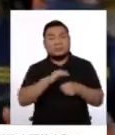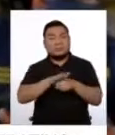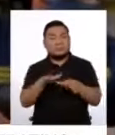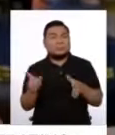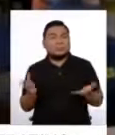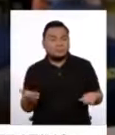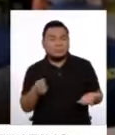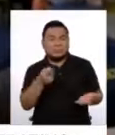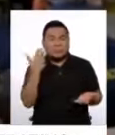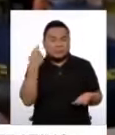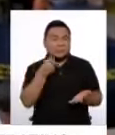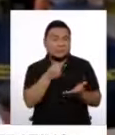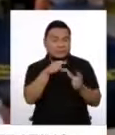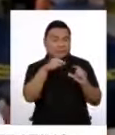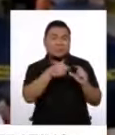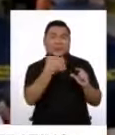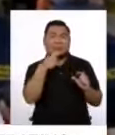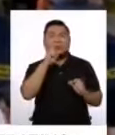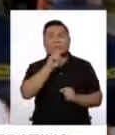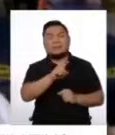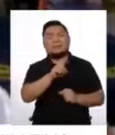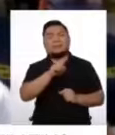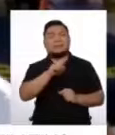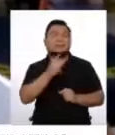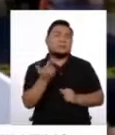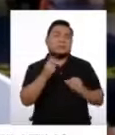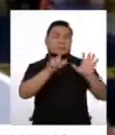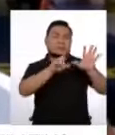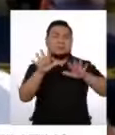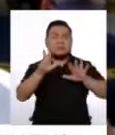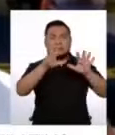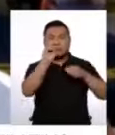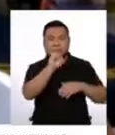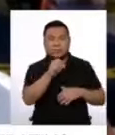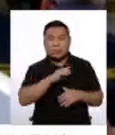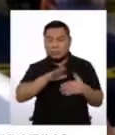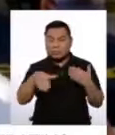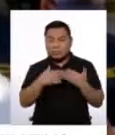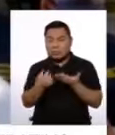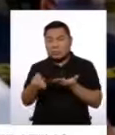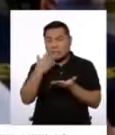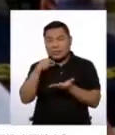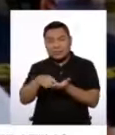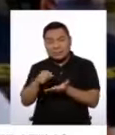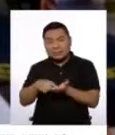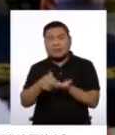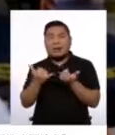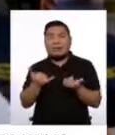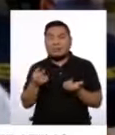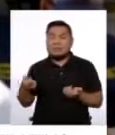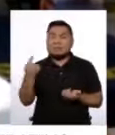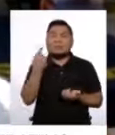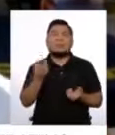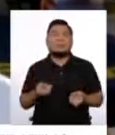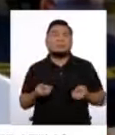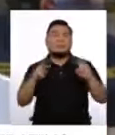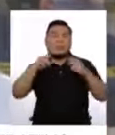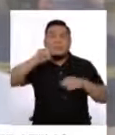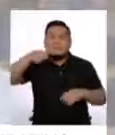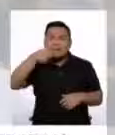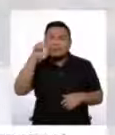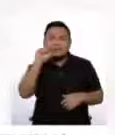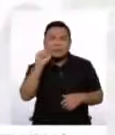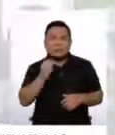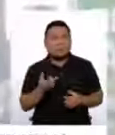normalmente costaba 75 soles, 80 soles, no más, todo el paquete de medicina, ahora ese paquete cuesta más de mil